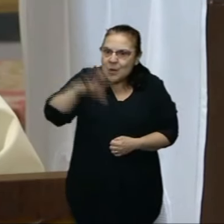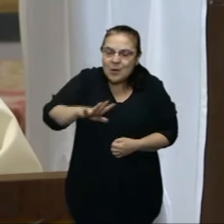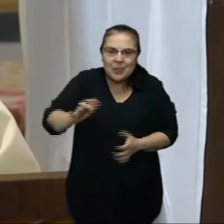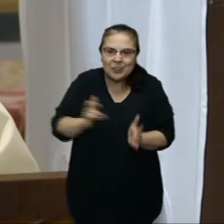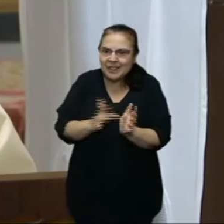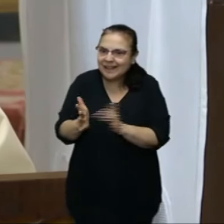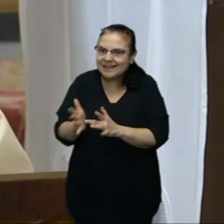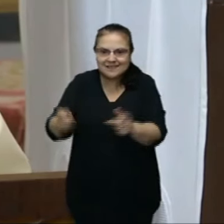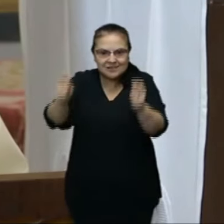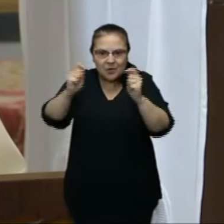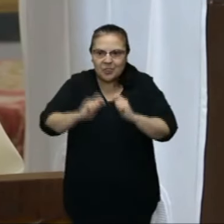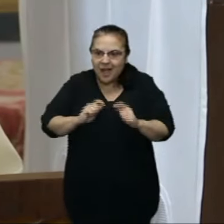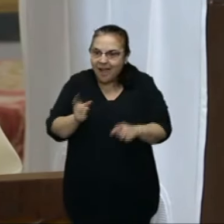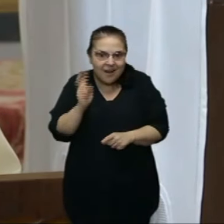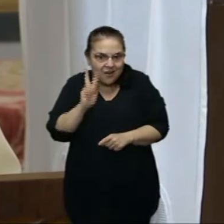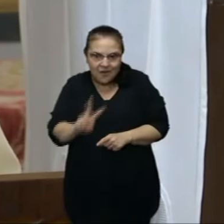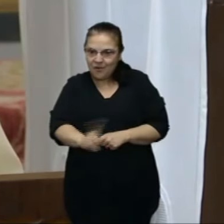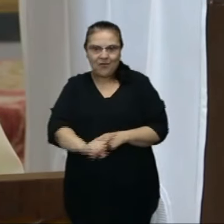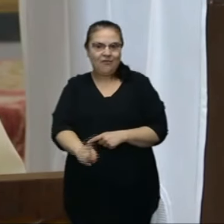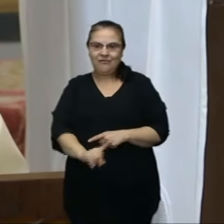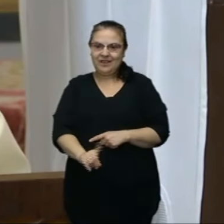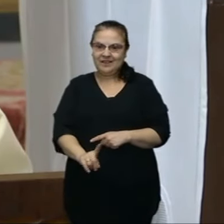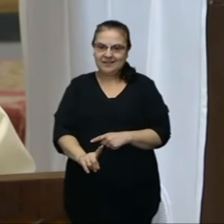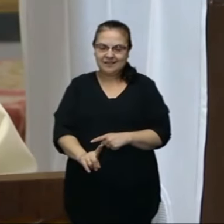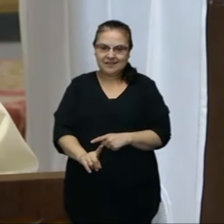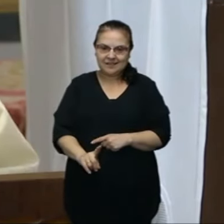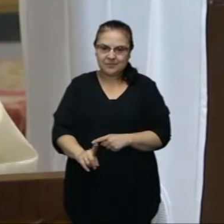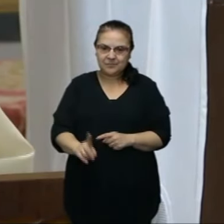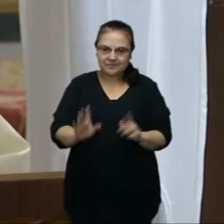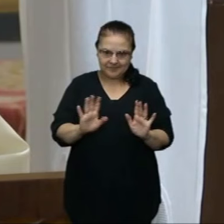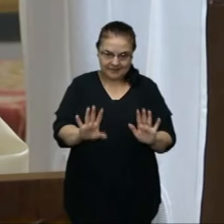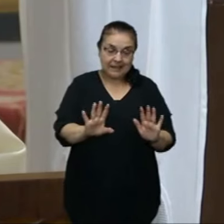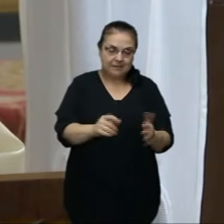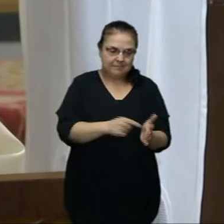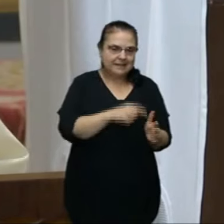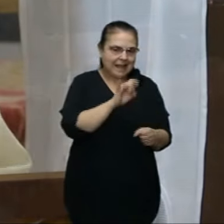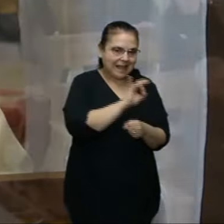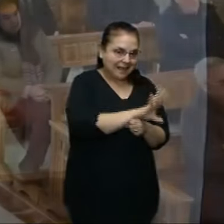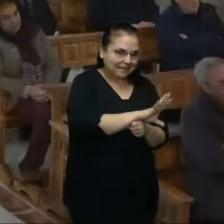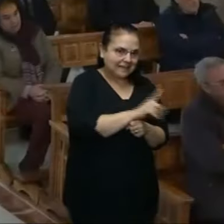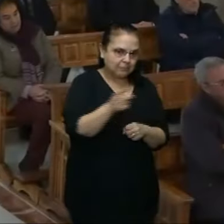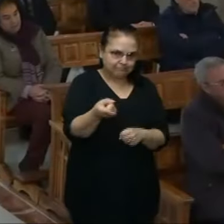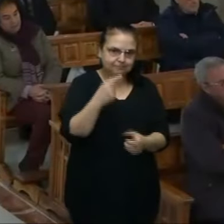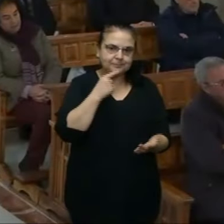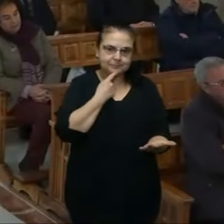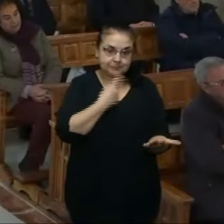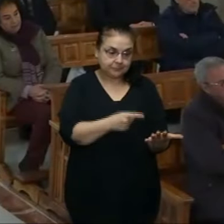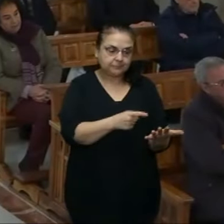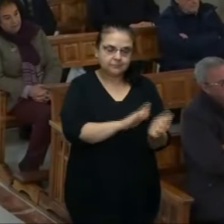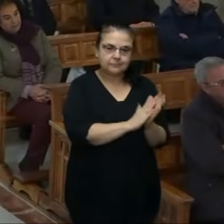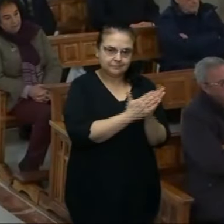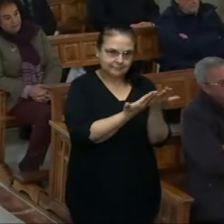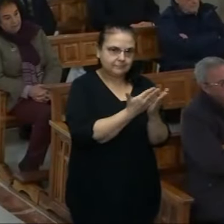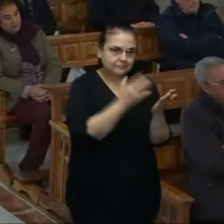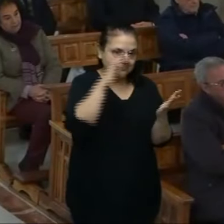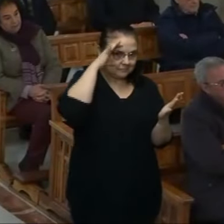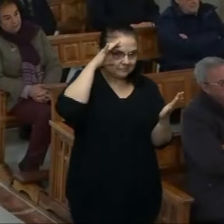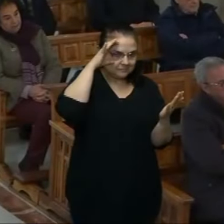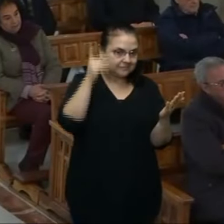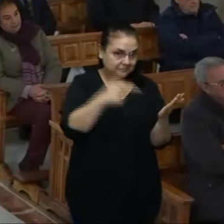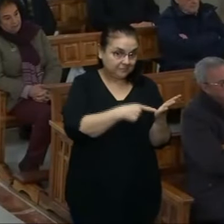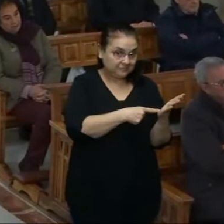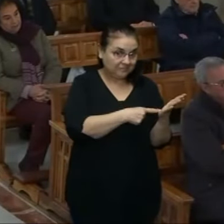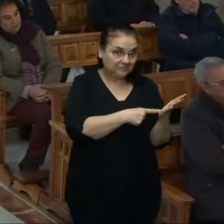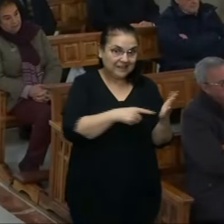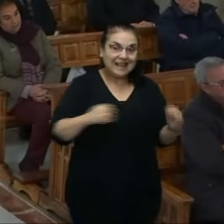ha traído. Y sin embargo, en el fragmento de la carta del apóstol San Juan que hemos escuchado,